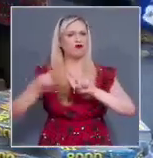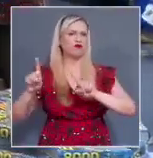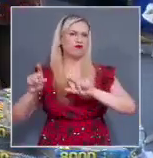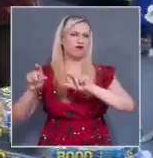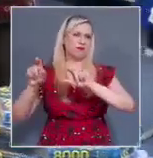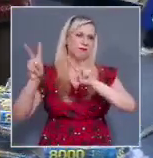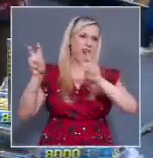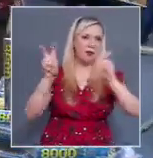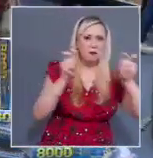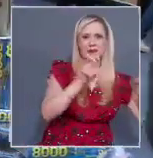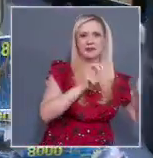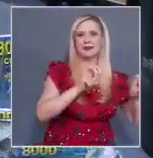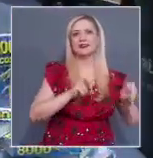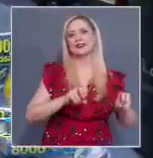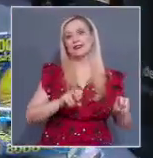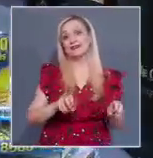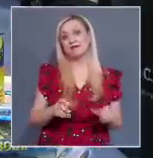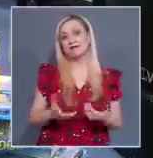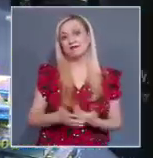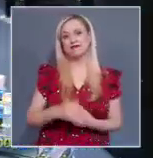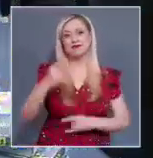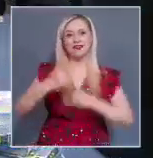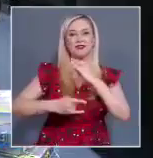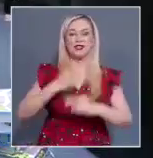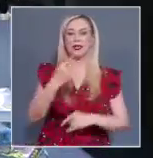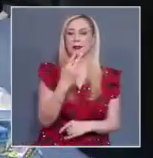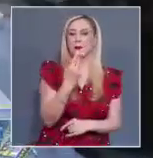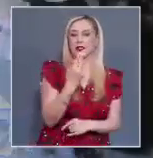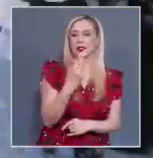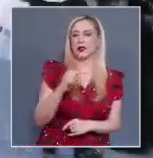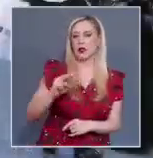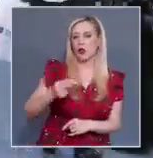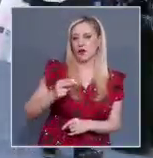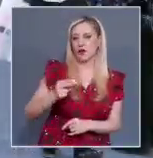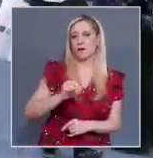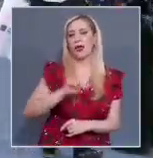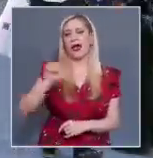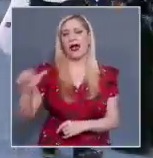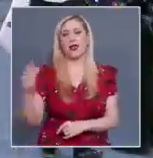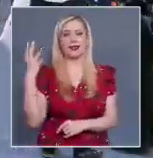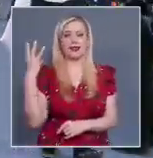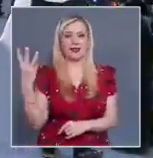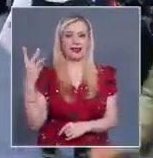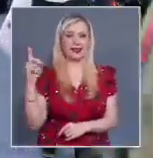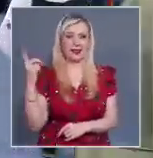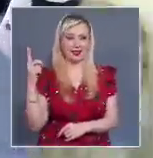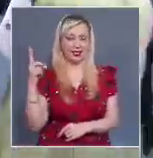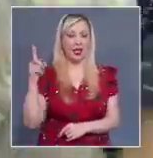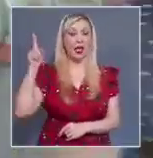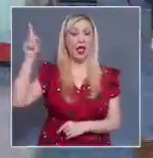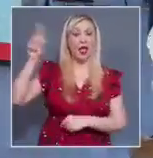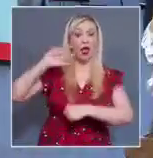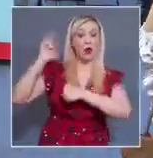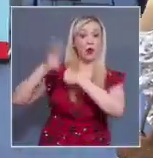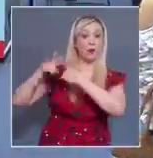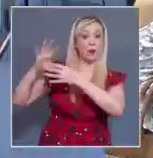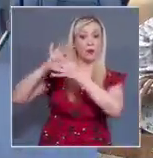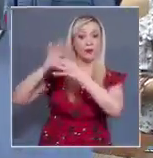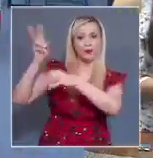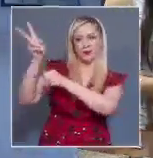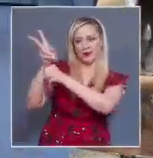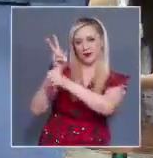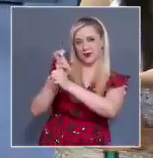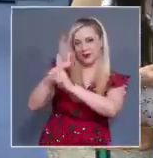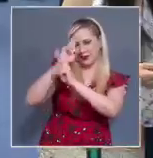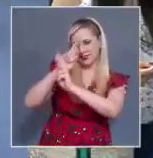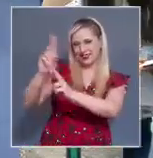esta feria, que se realizará del 25 de noviembre al 3 de diciembre y en donde la Unión Europea es la invitada de honor, participarán